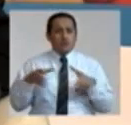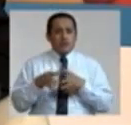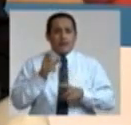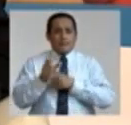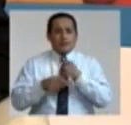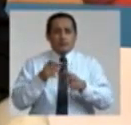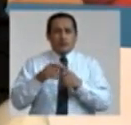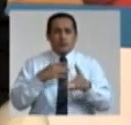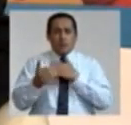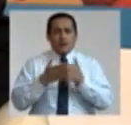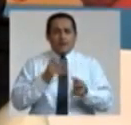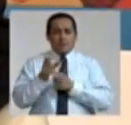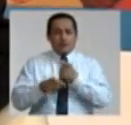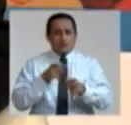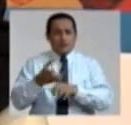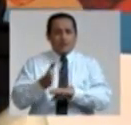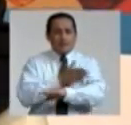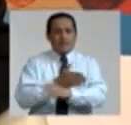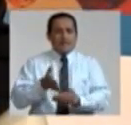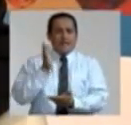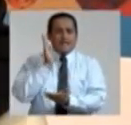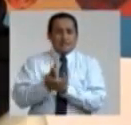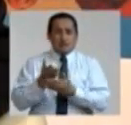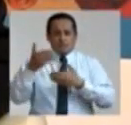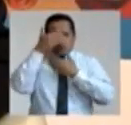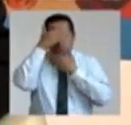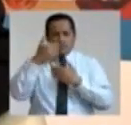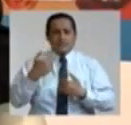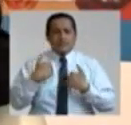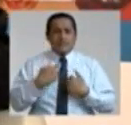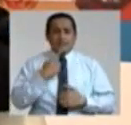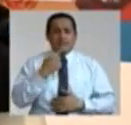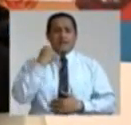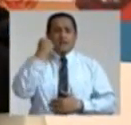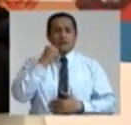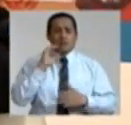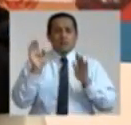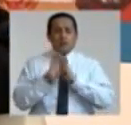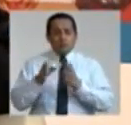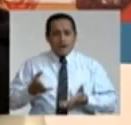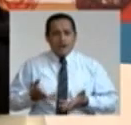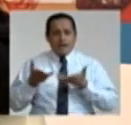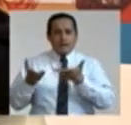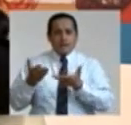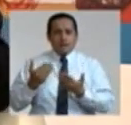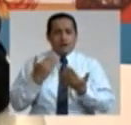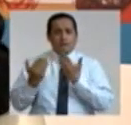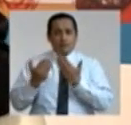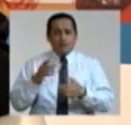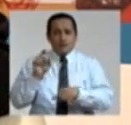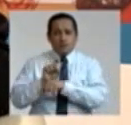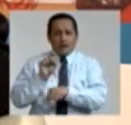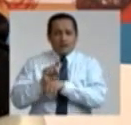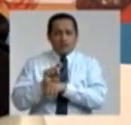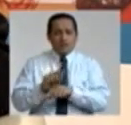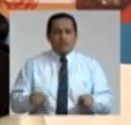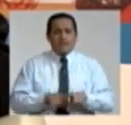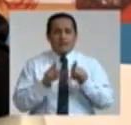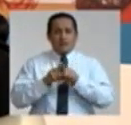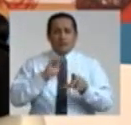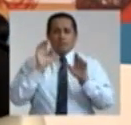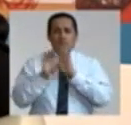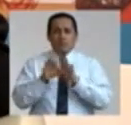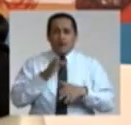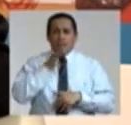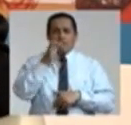ser humano, así sea alguien que haya sido sentenciado por terrorismo, tiene derecho, por supuesto, a recibir una determinada clase de educación, más